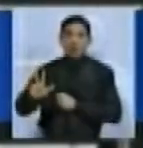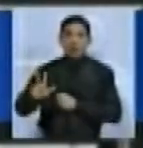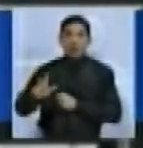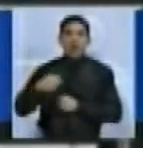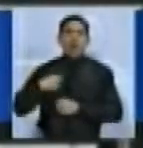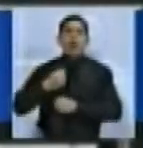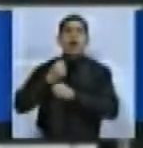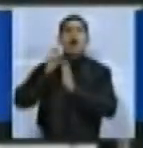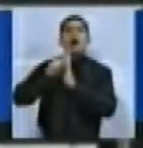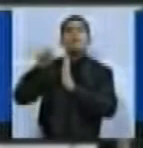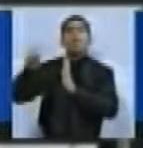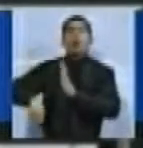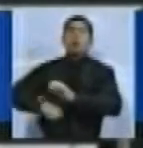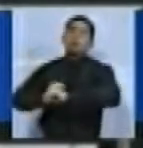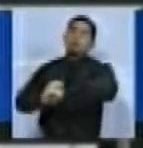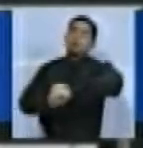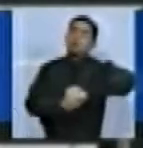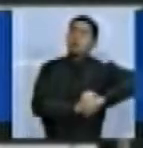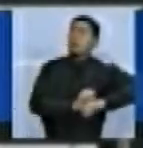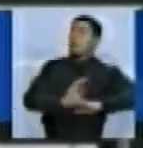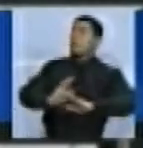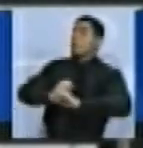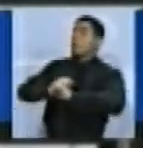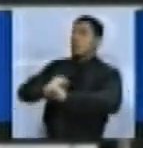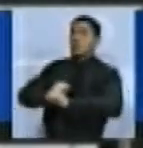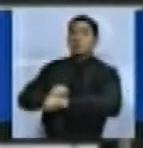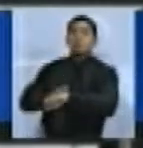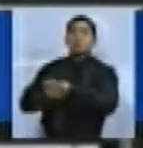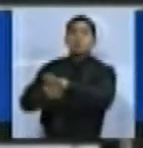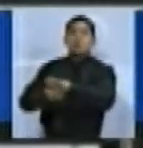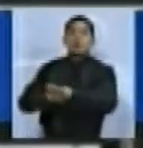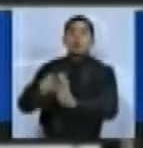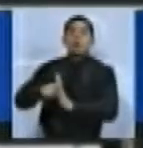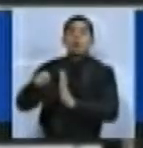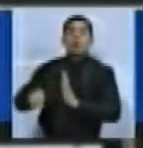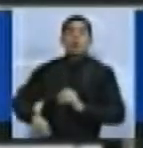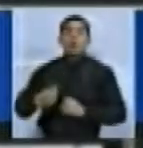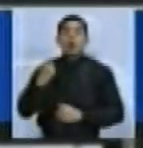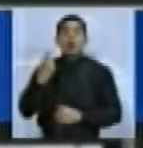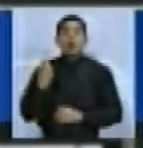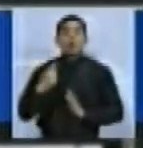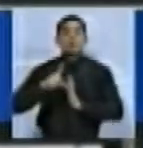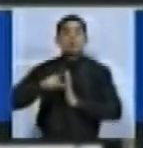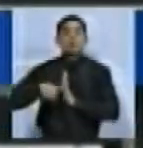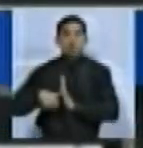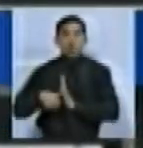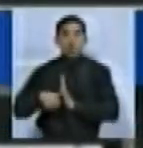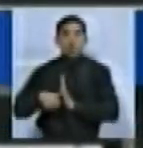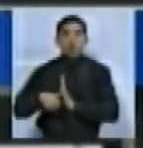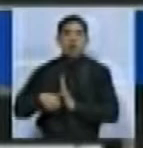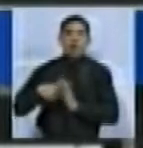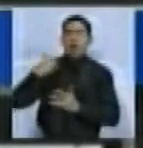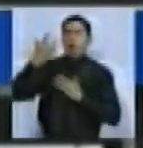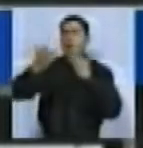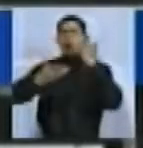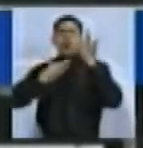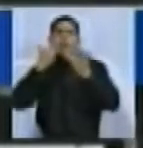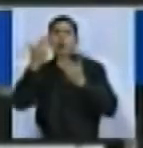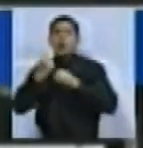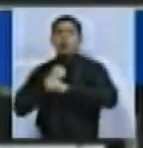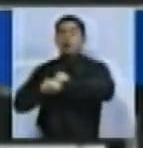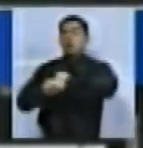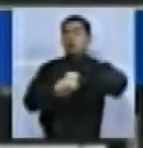de la legisladora Galarza. En vez de sustentar el informe, se dedicó 11 minutos con leguleyadas a defender a